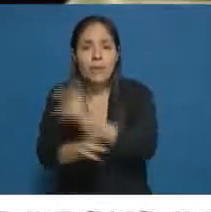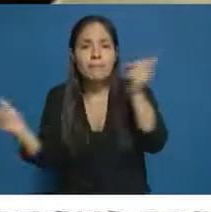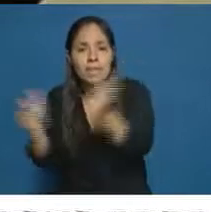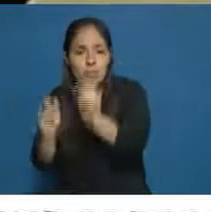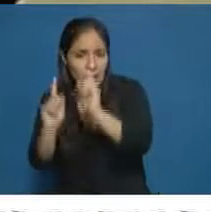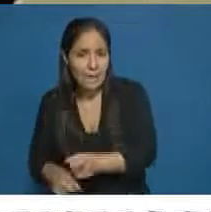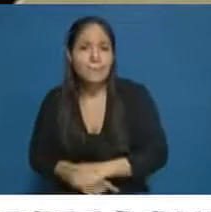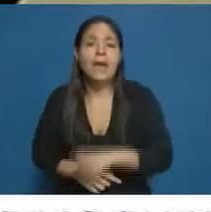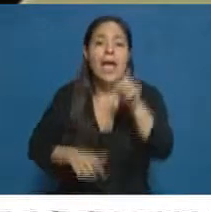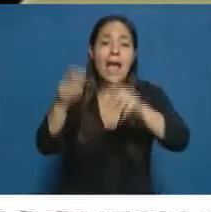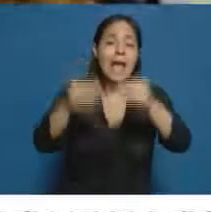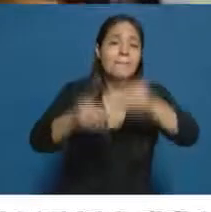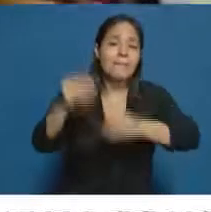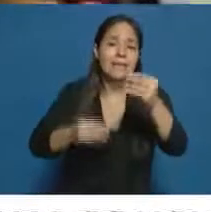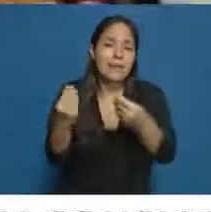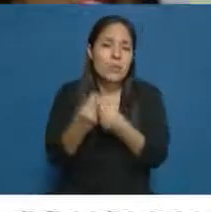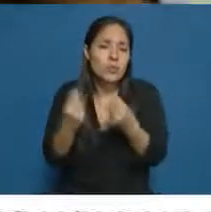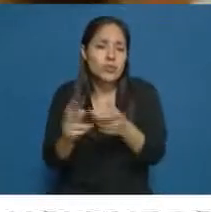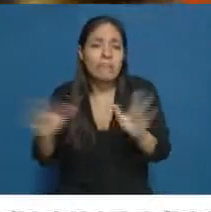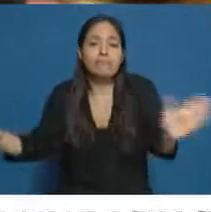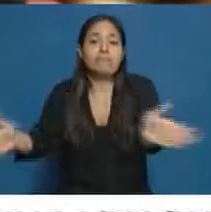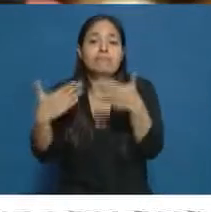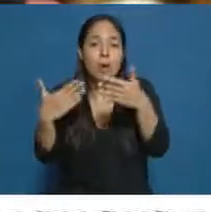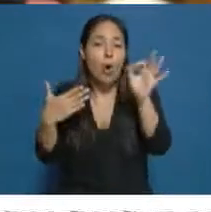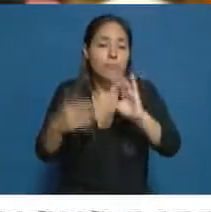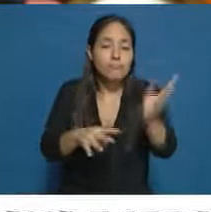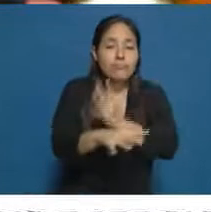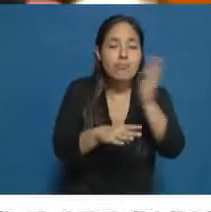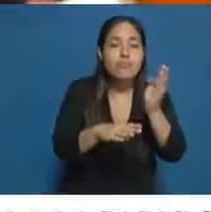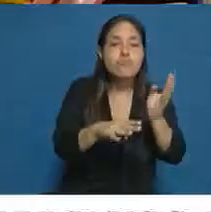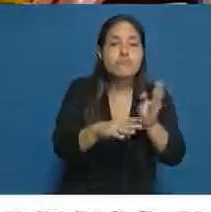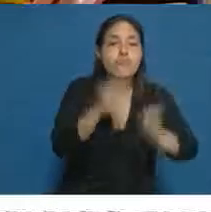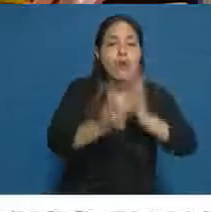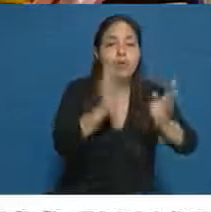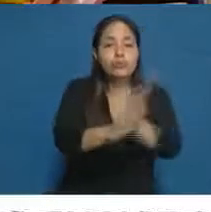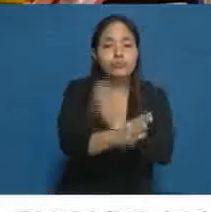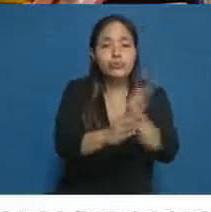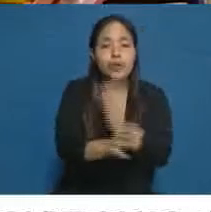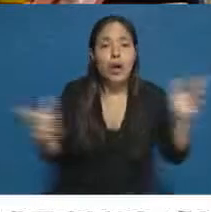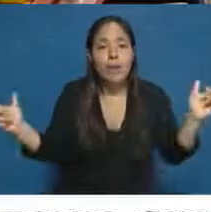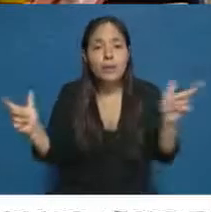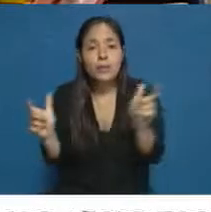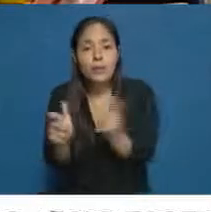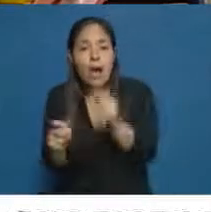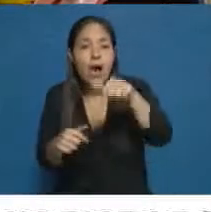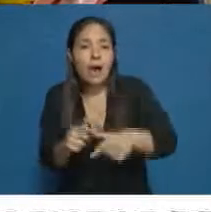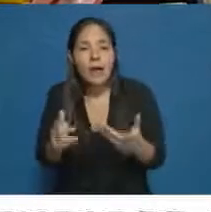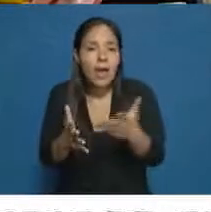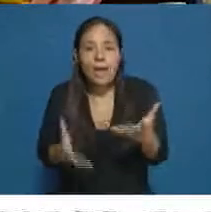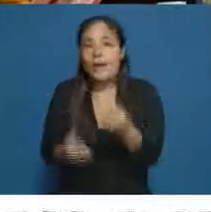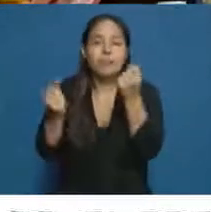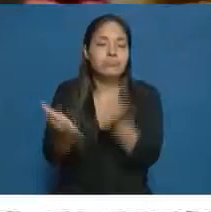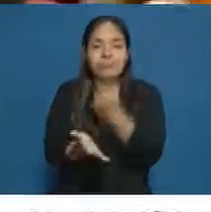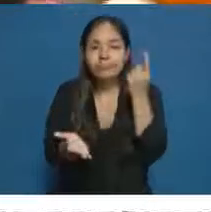que cerrar sus plantas o disminuir su producción y todavía no tenemos recuperación de esos productos. Calculamos que recién